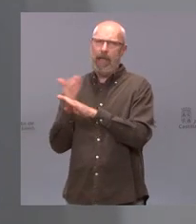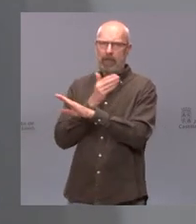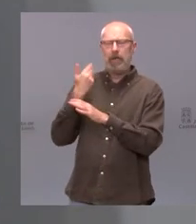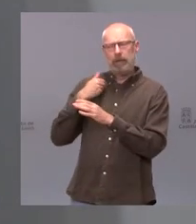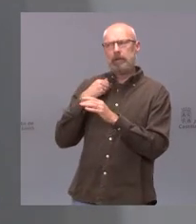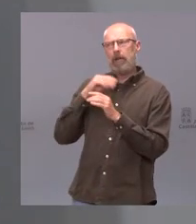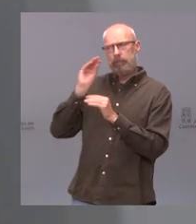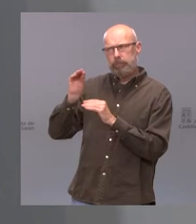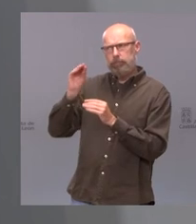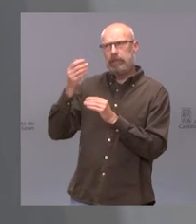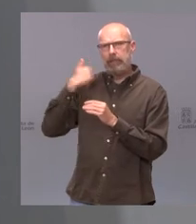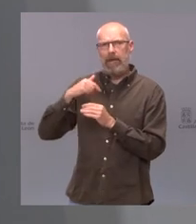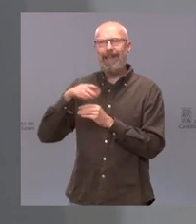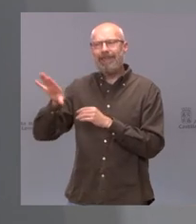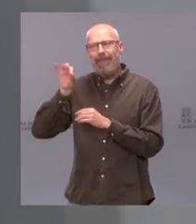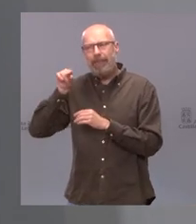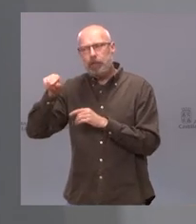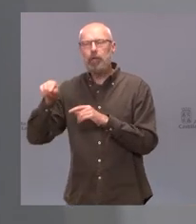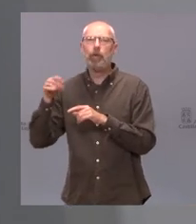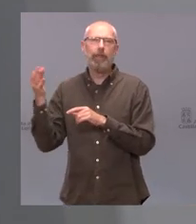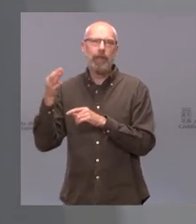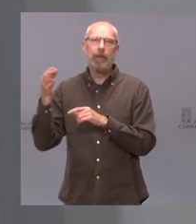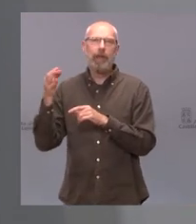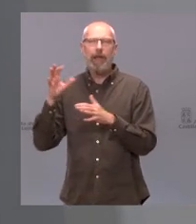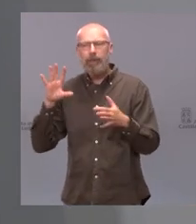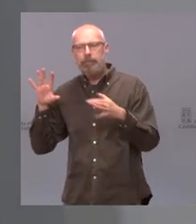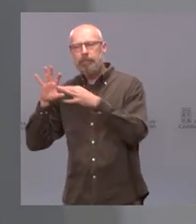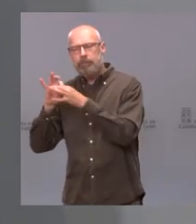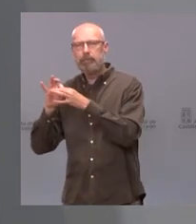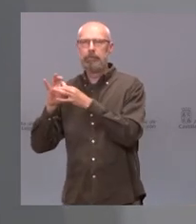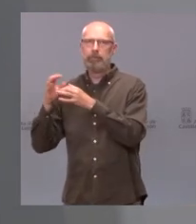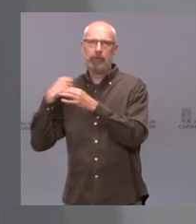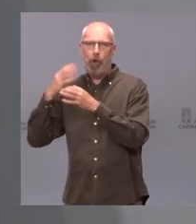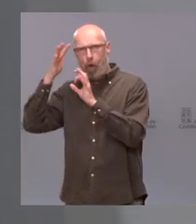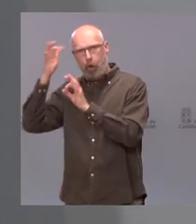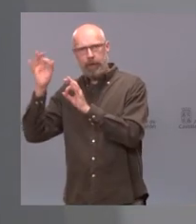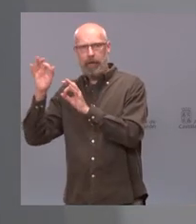solución que se tomase no fuese la que desgraciadamente se ha tomado.